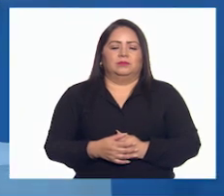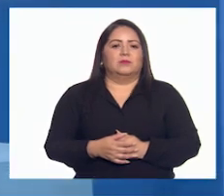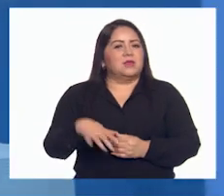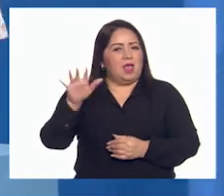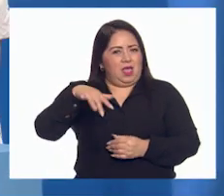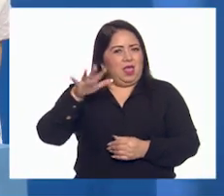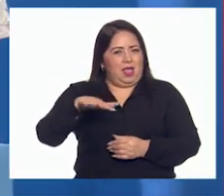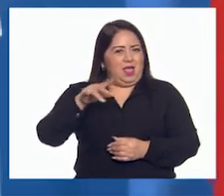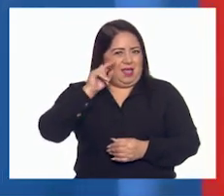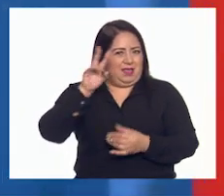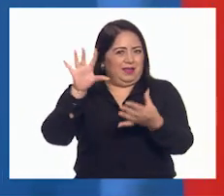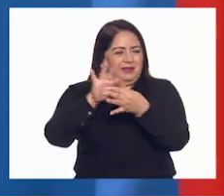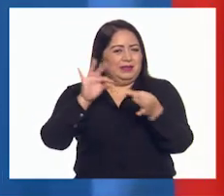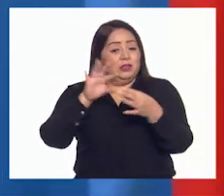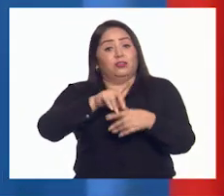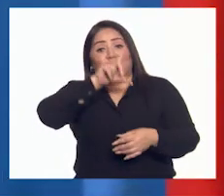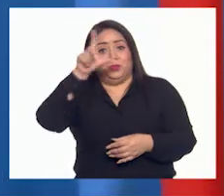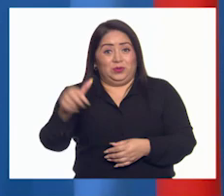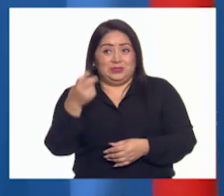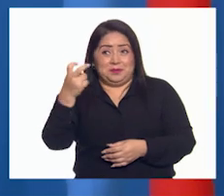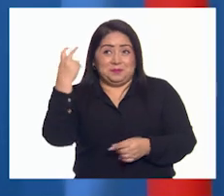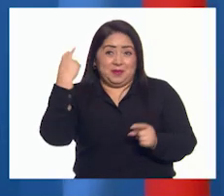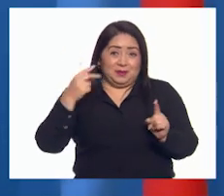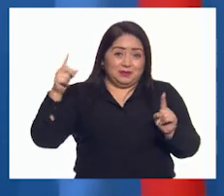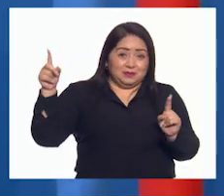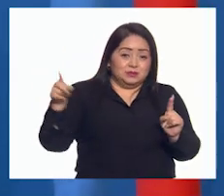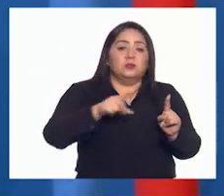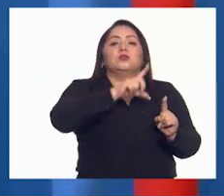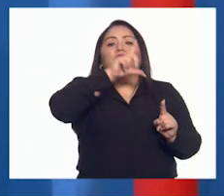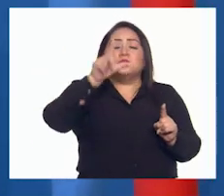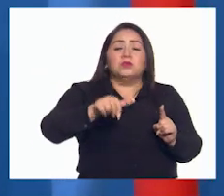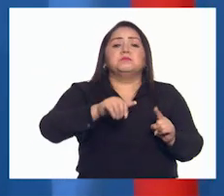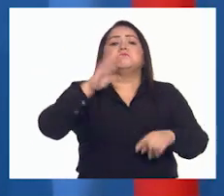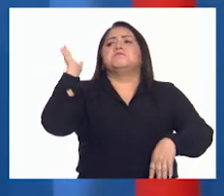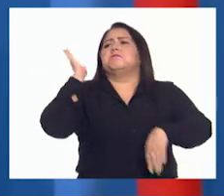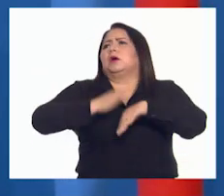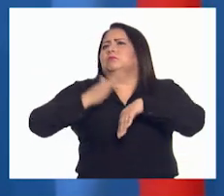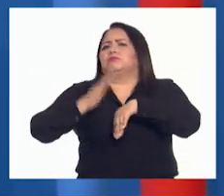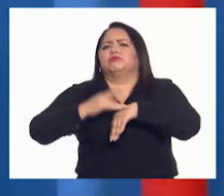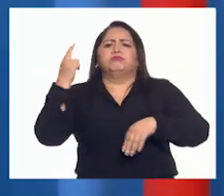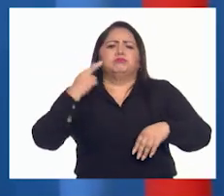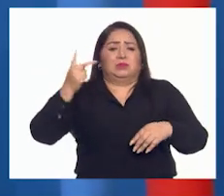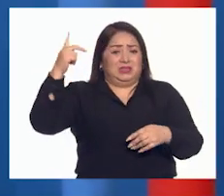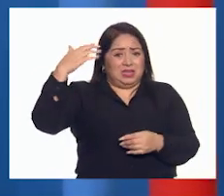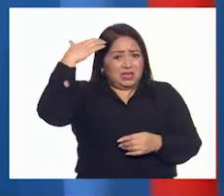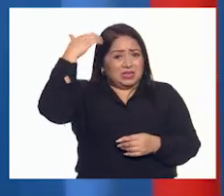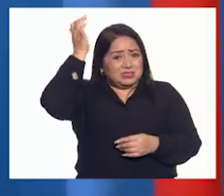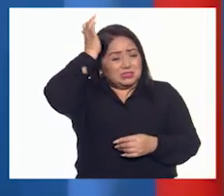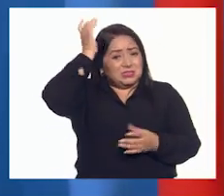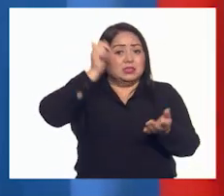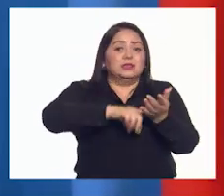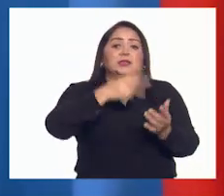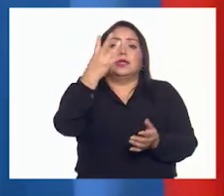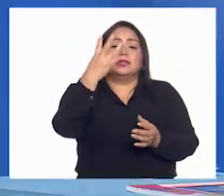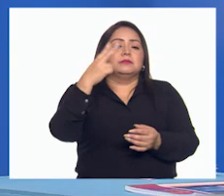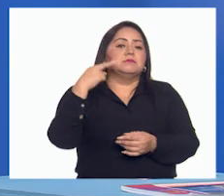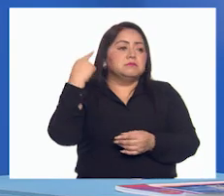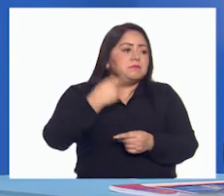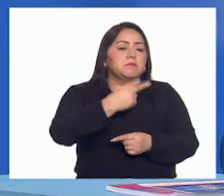Como ya mencionamos, después de este primer viaje se emprendieron muchos más. Cristóbal Colón hizo 3 viajes